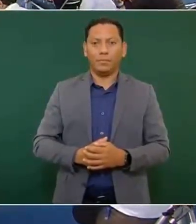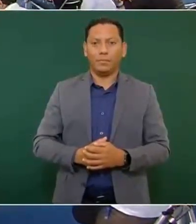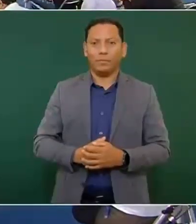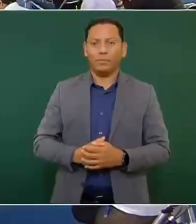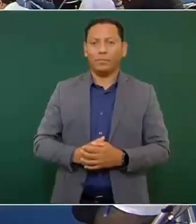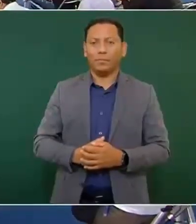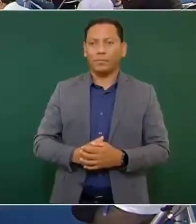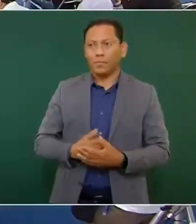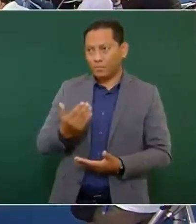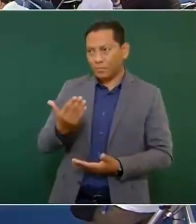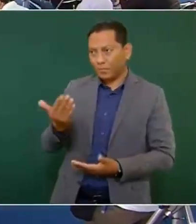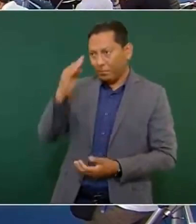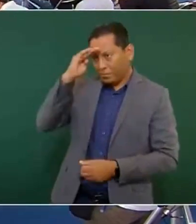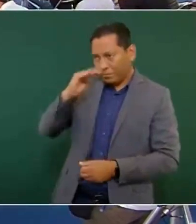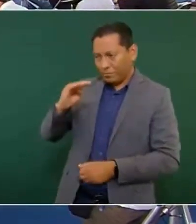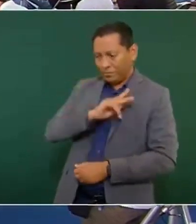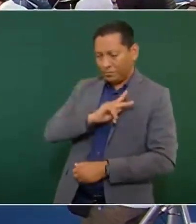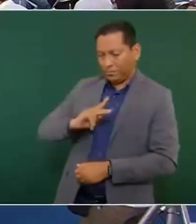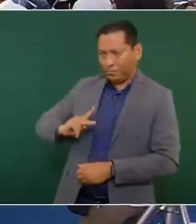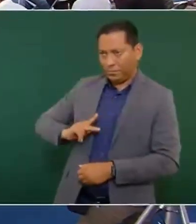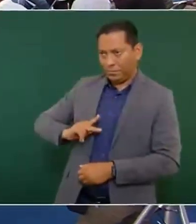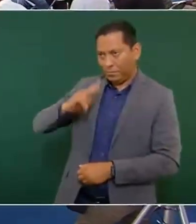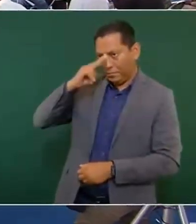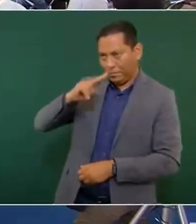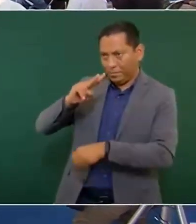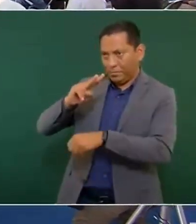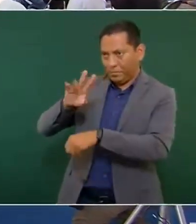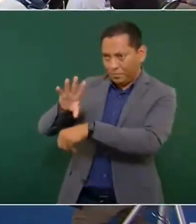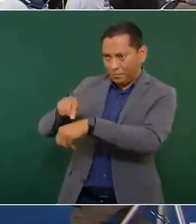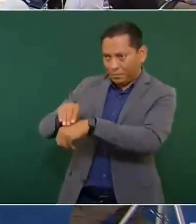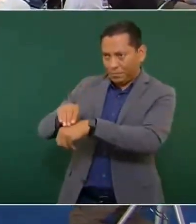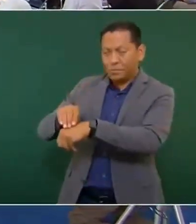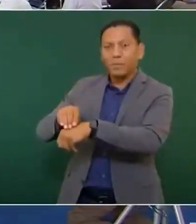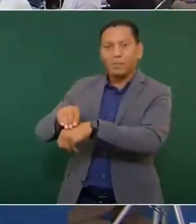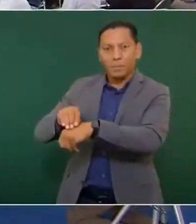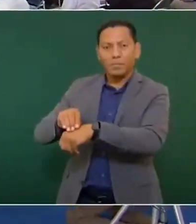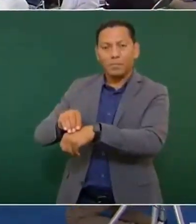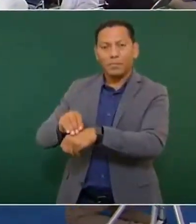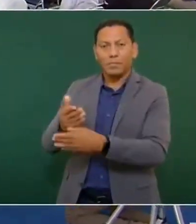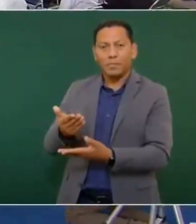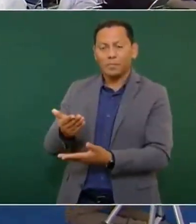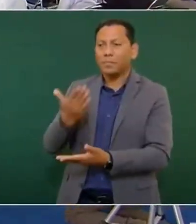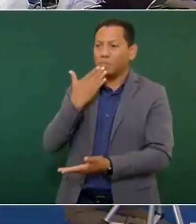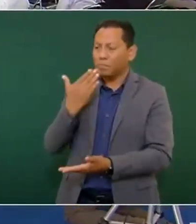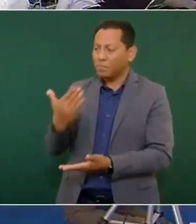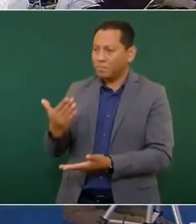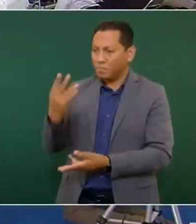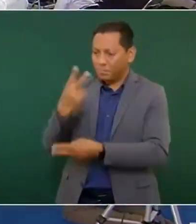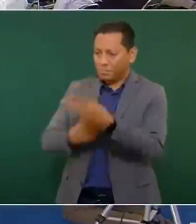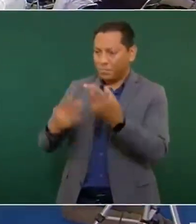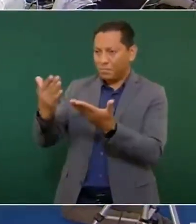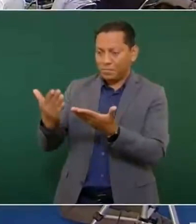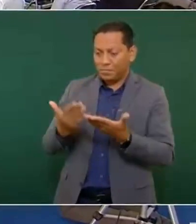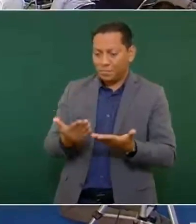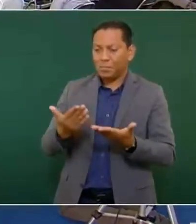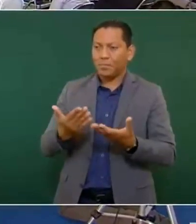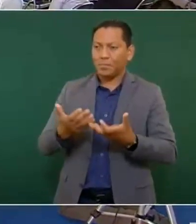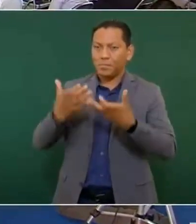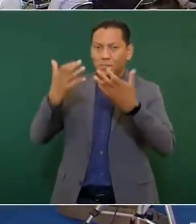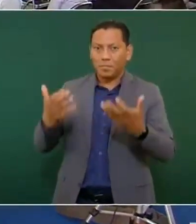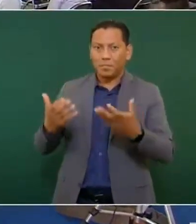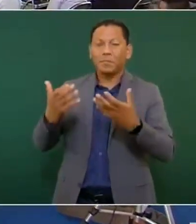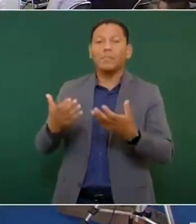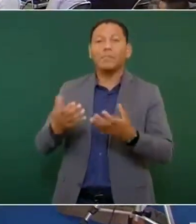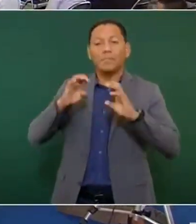Con su permiso, señor presidente, bienvenido también a su tierra, aquí en Chiapas, porque lo queremos